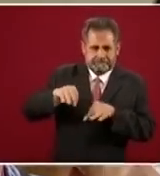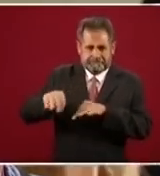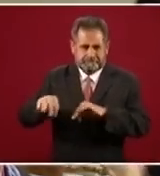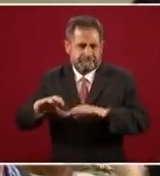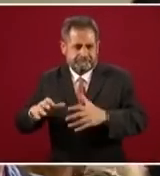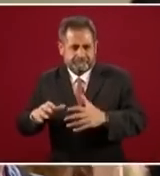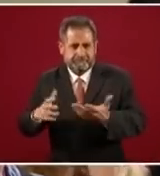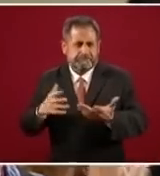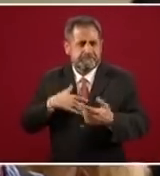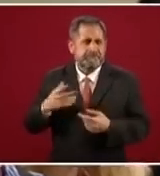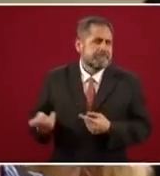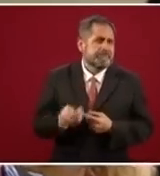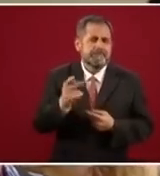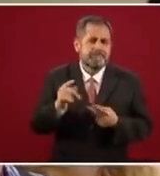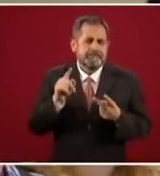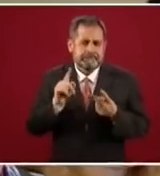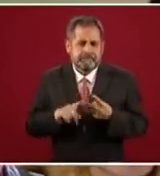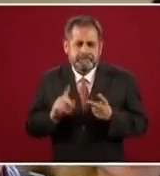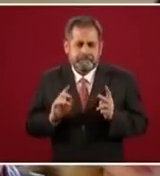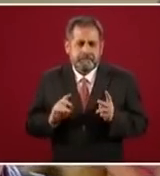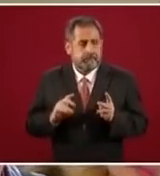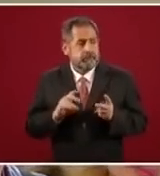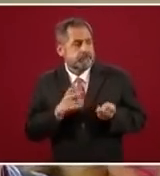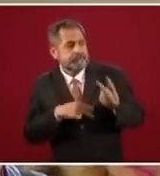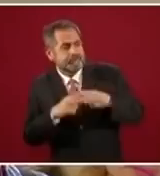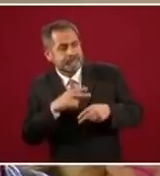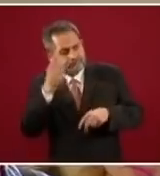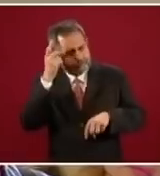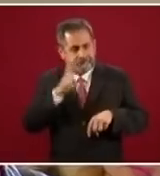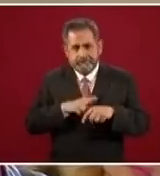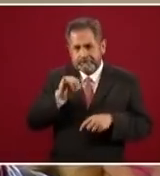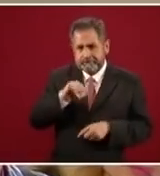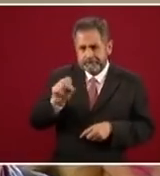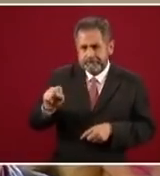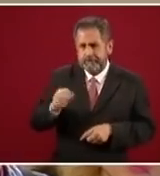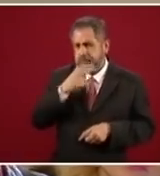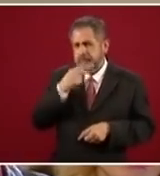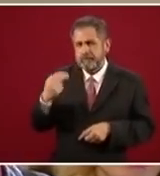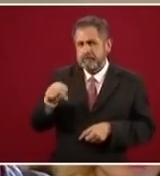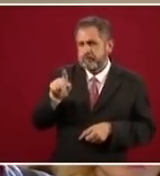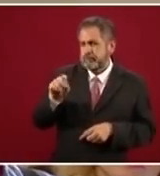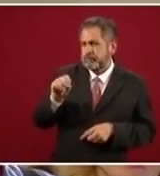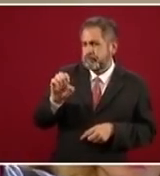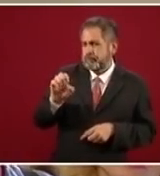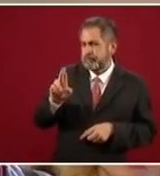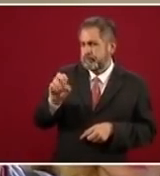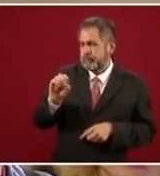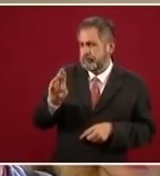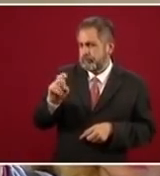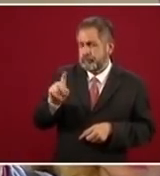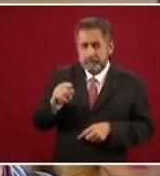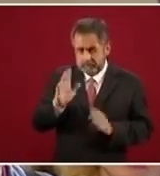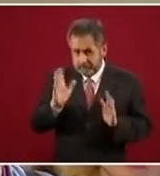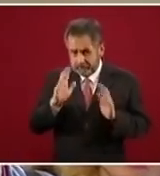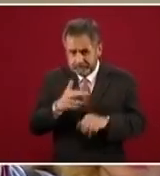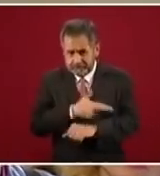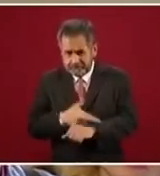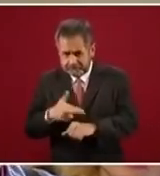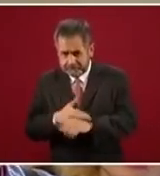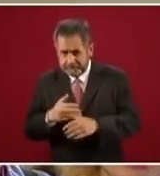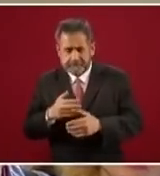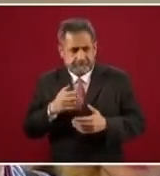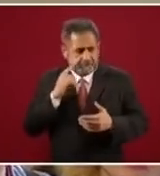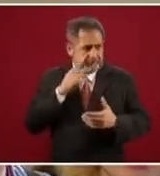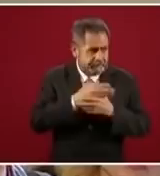La pregunta en particular, aunque hoy no vino el director del IMSS, que es Zoé Robledo, es si ya se están tomando medidas precisamente